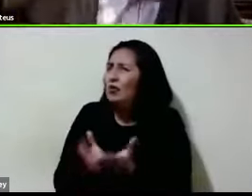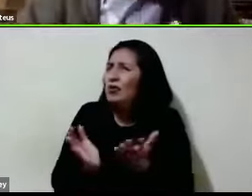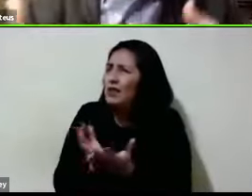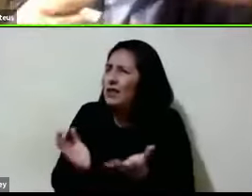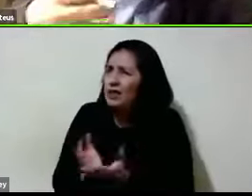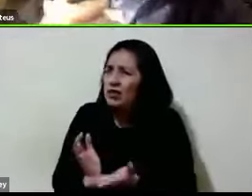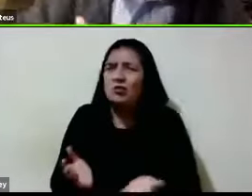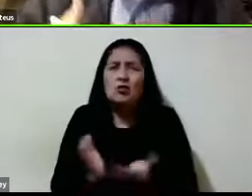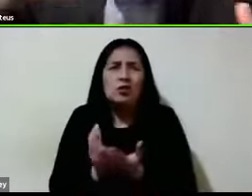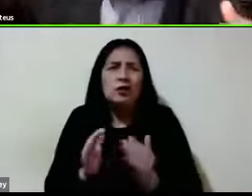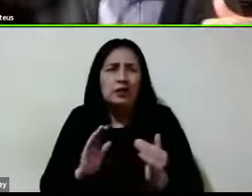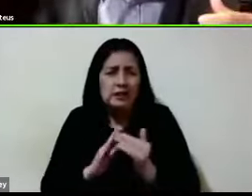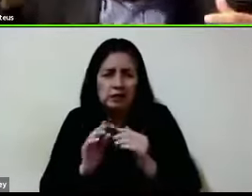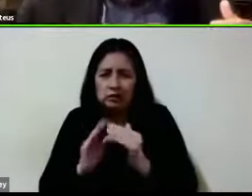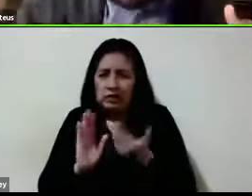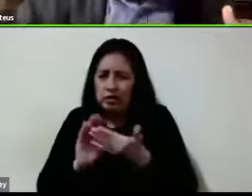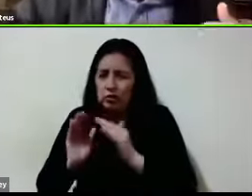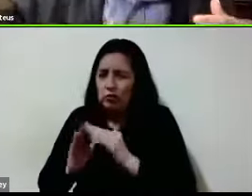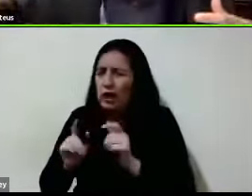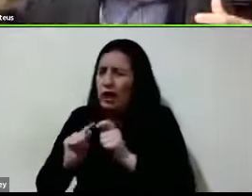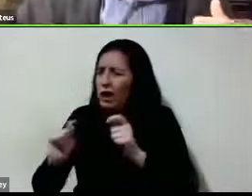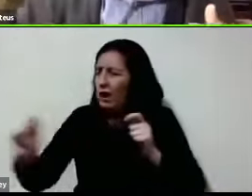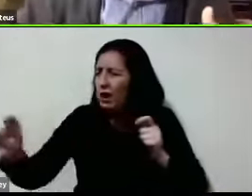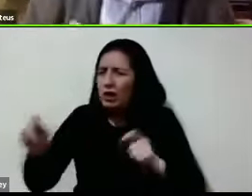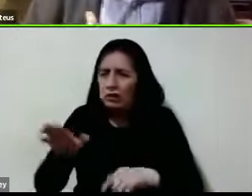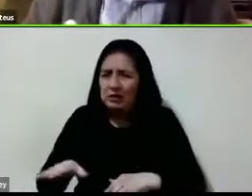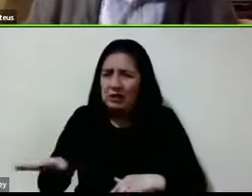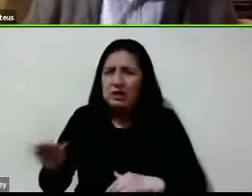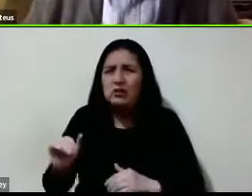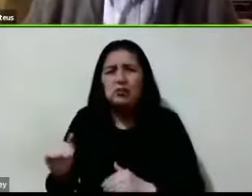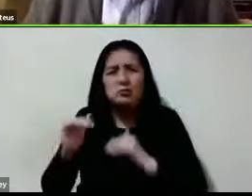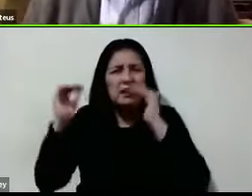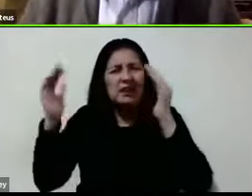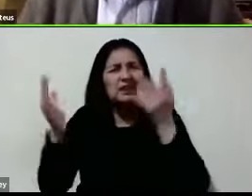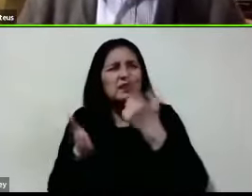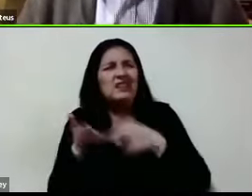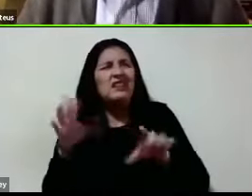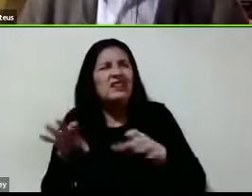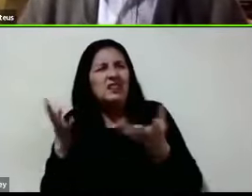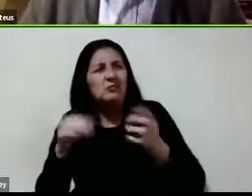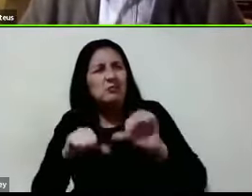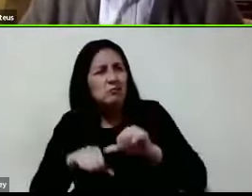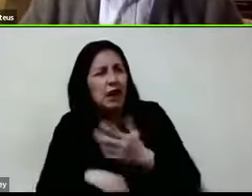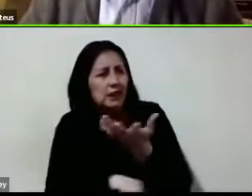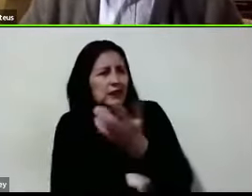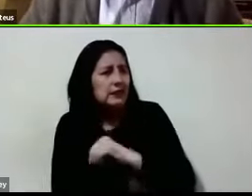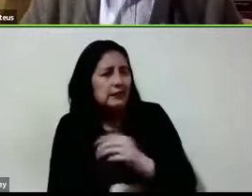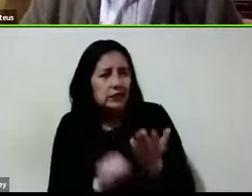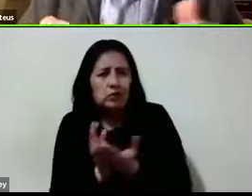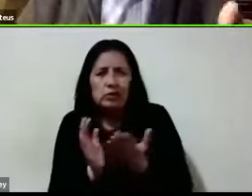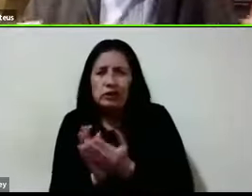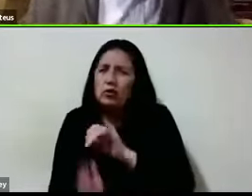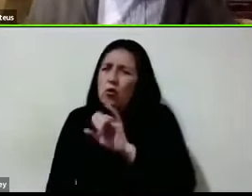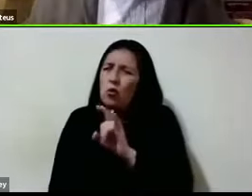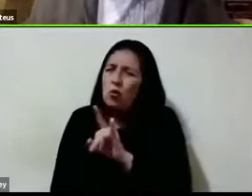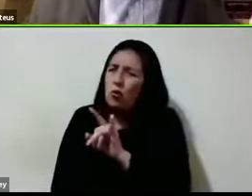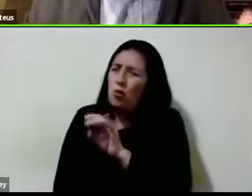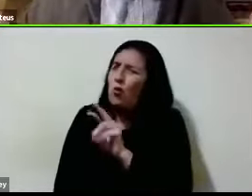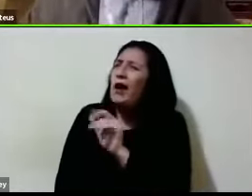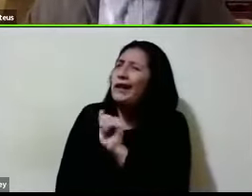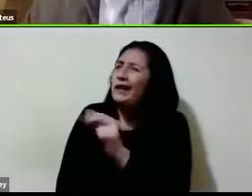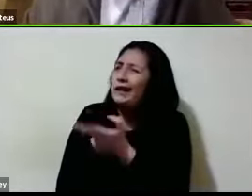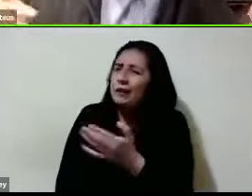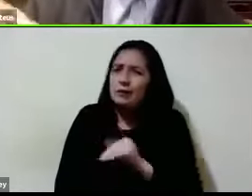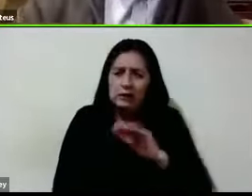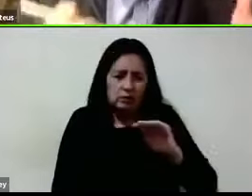escuelas rurales, urbanas, con los más pequeños, con los más grandes. ¿Qué estamos haciendo mal en la escuela, Juana, para que precisamente